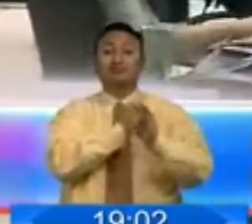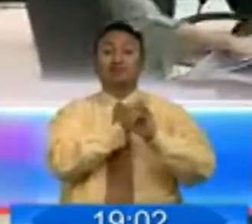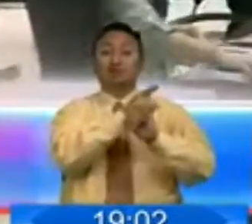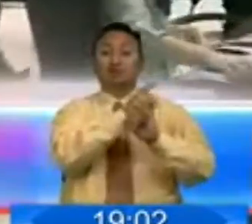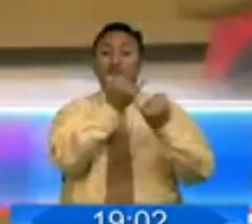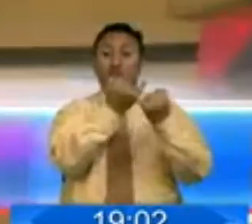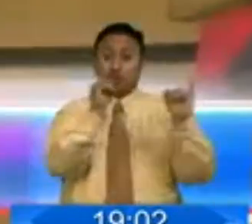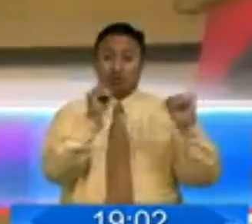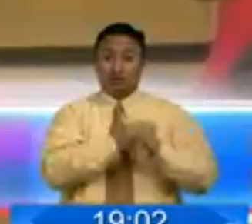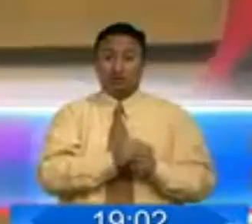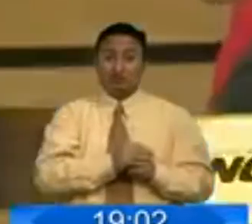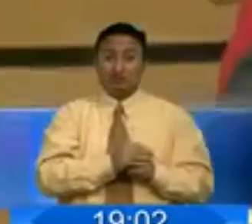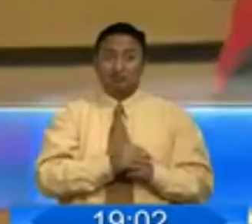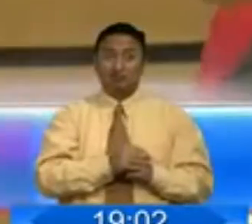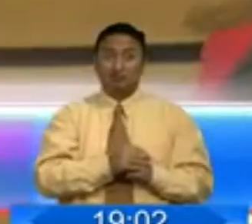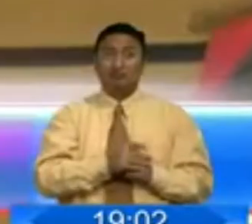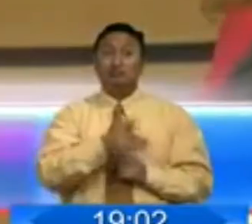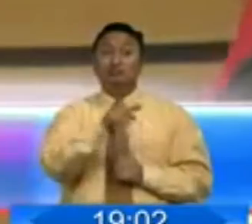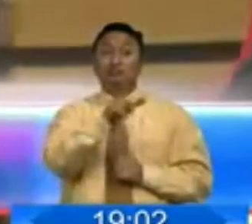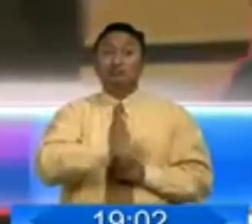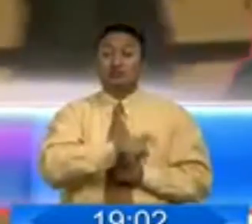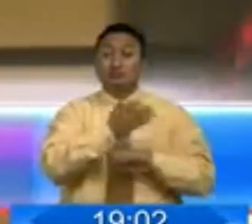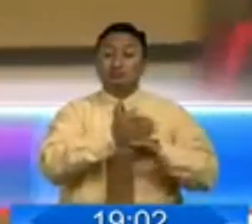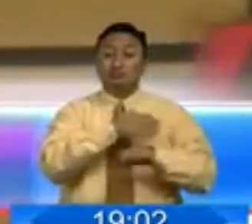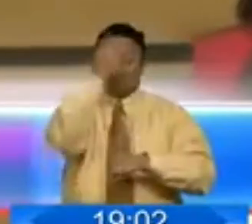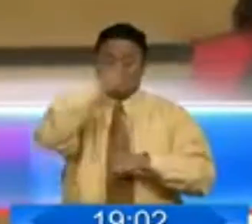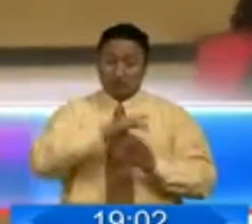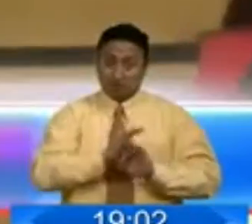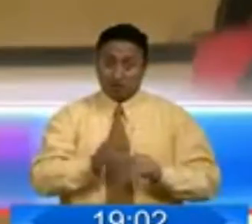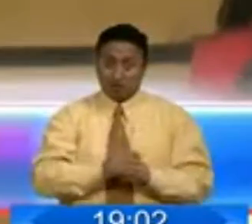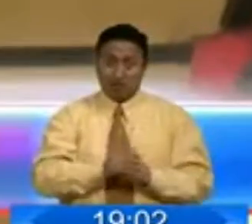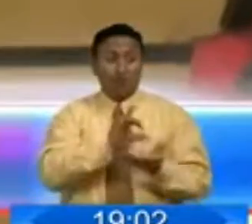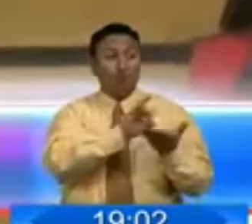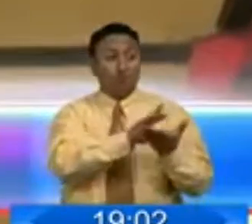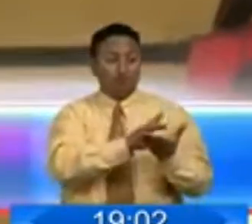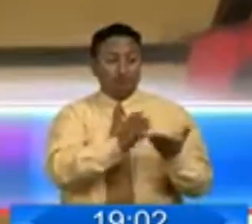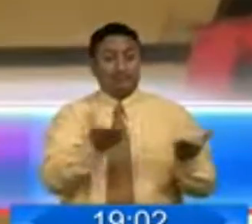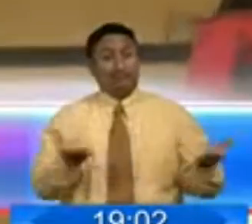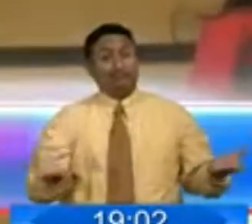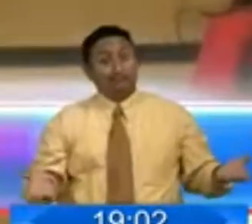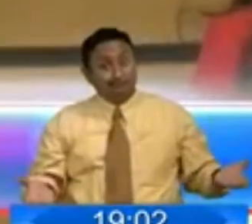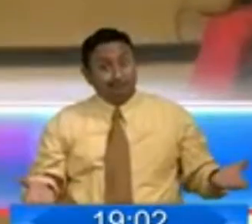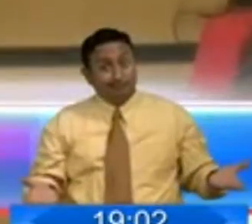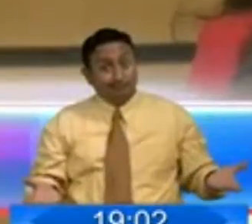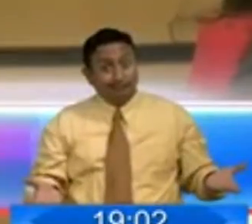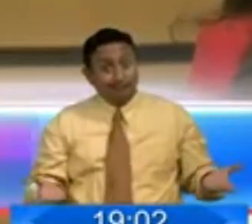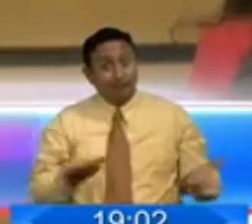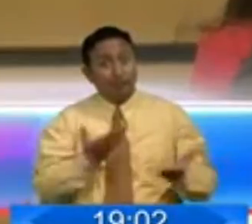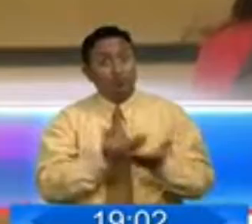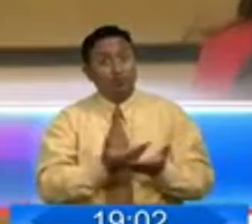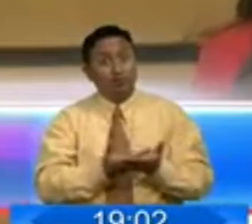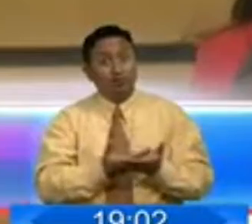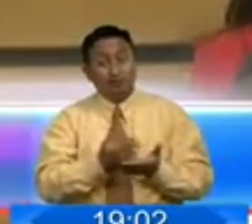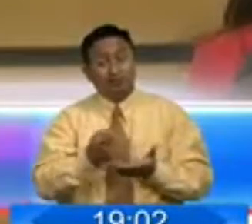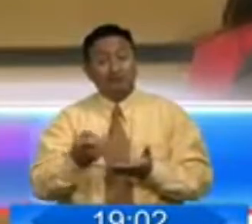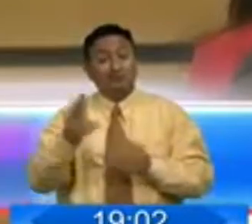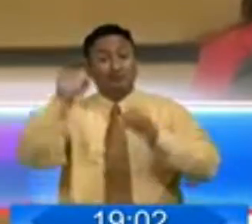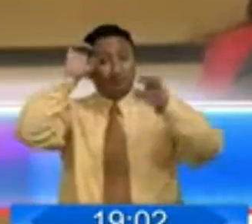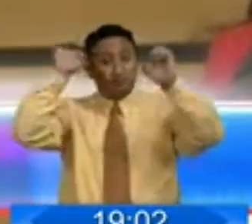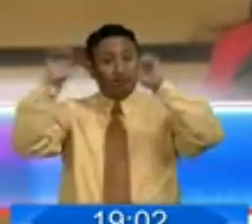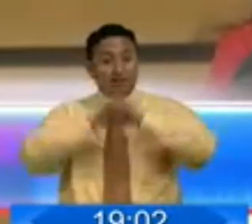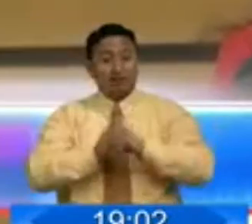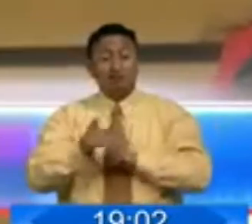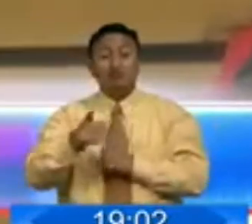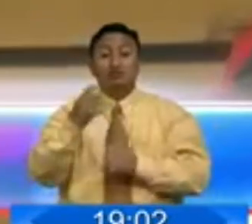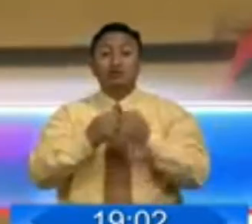del estado o sea quieren votar los antes de que tomen una decisión denota una clara estrategia de